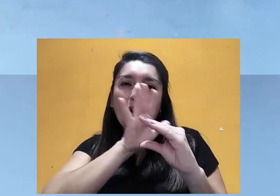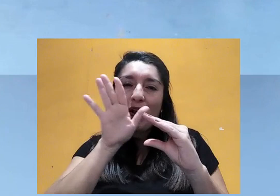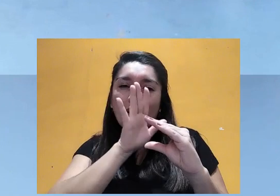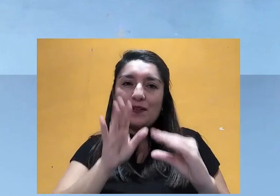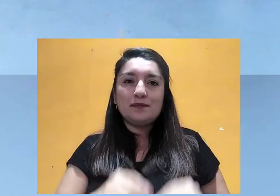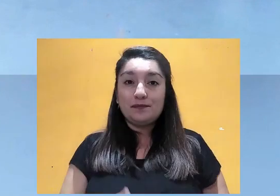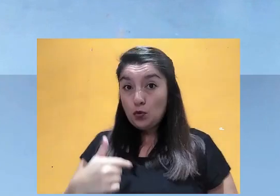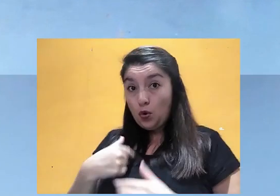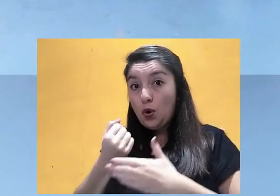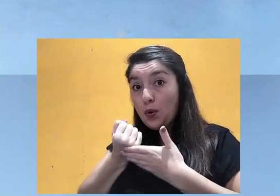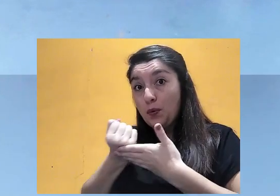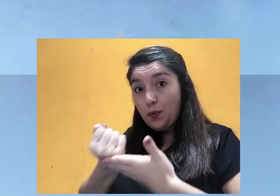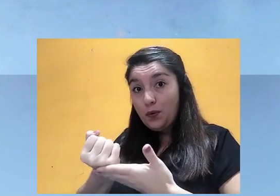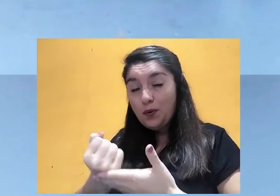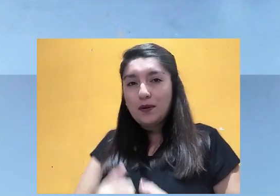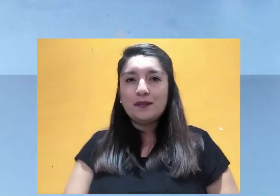Comemos. ¿Te ayudo yo?